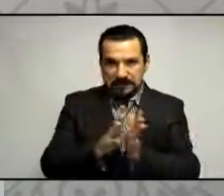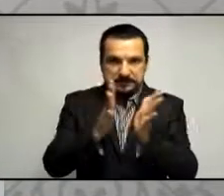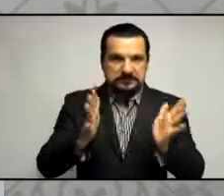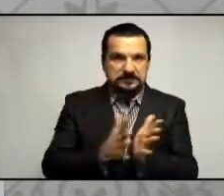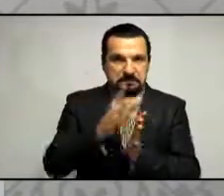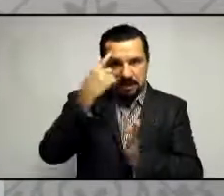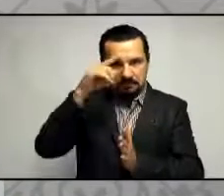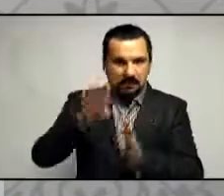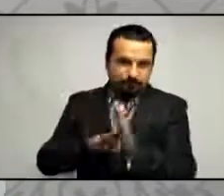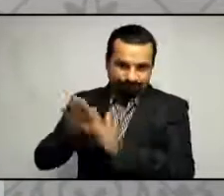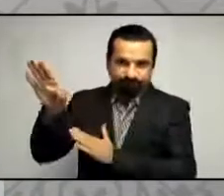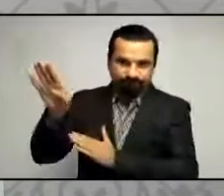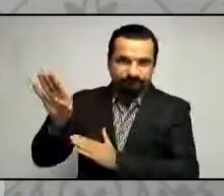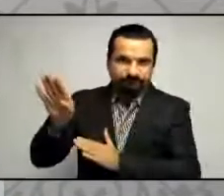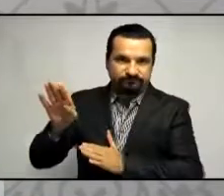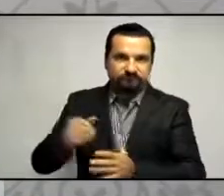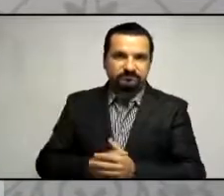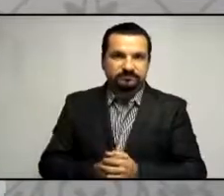salir adelante.